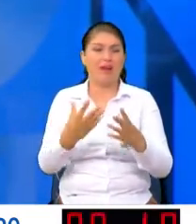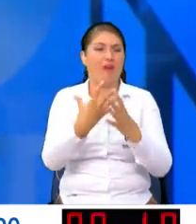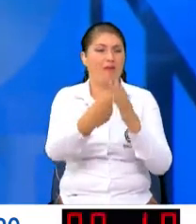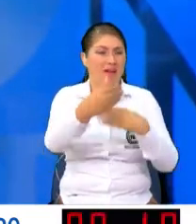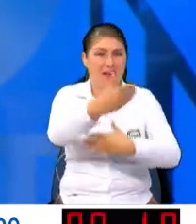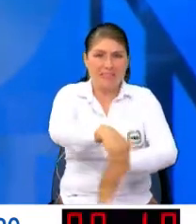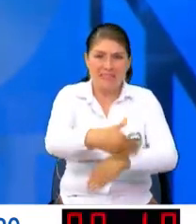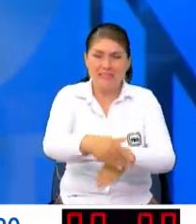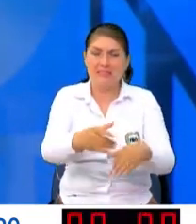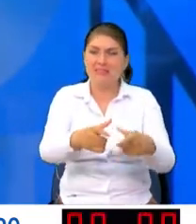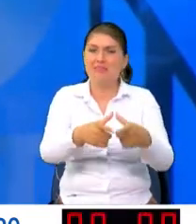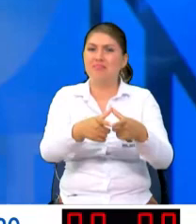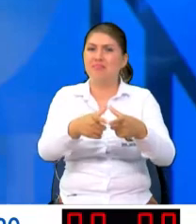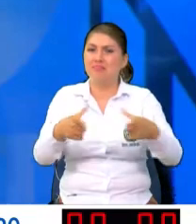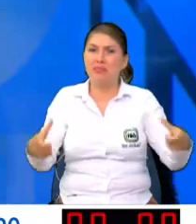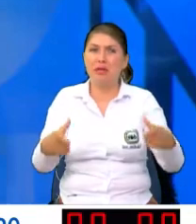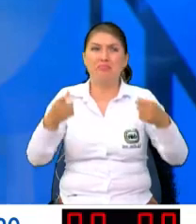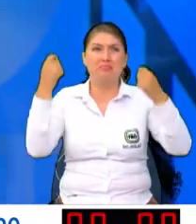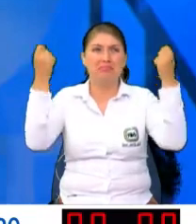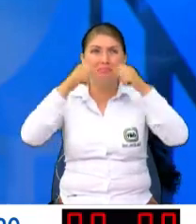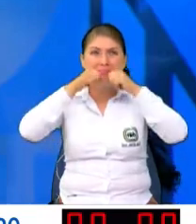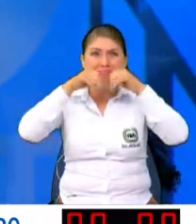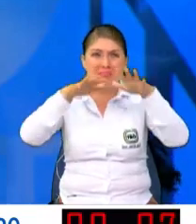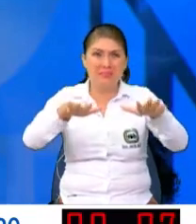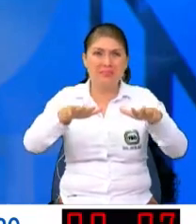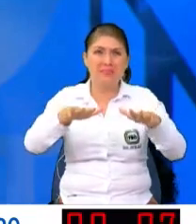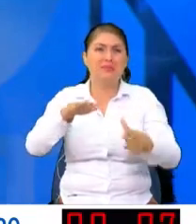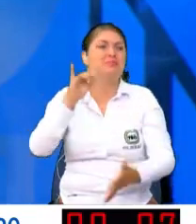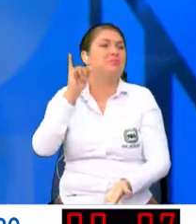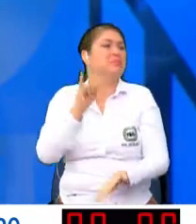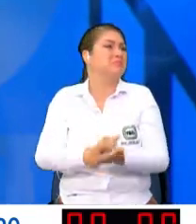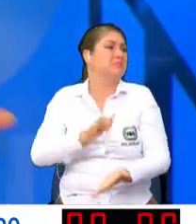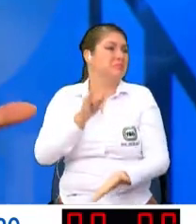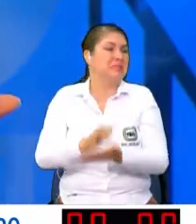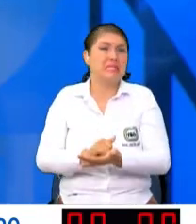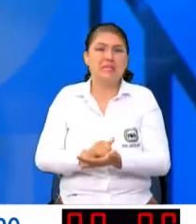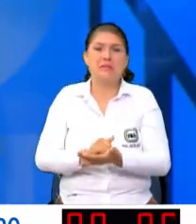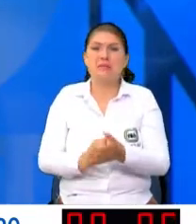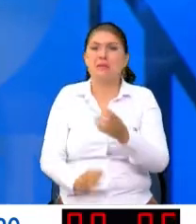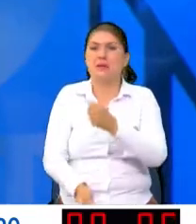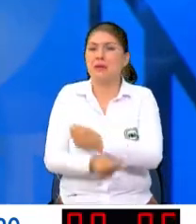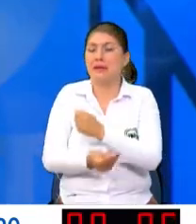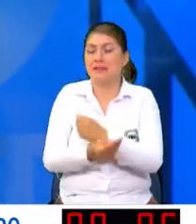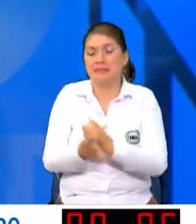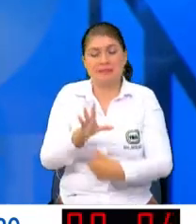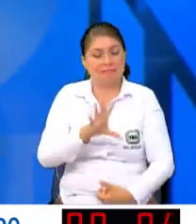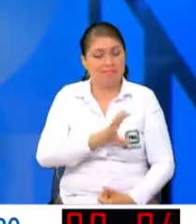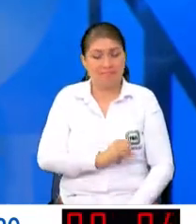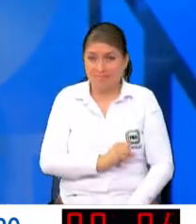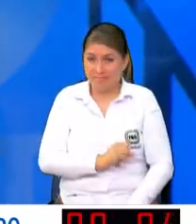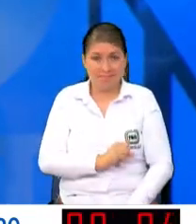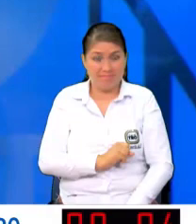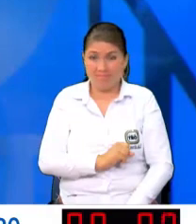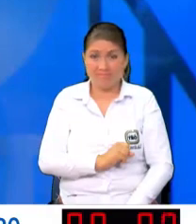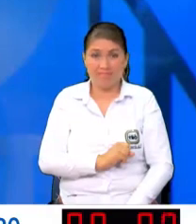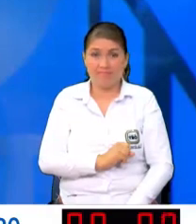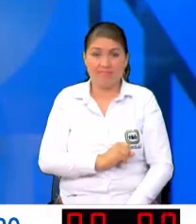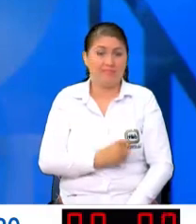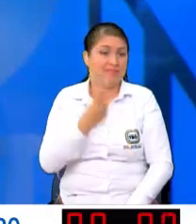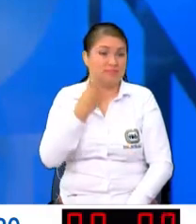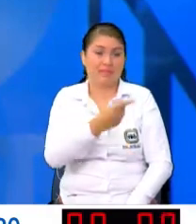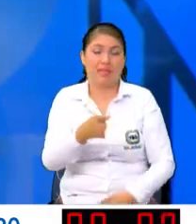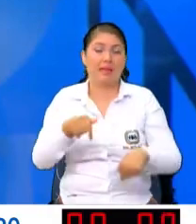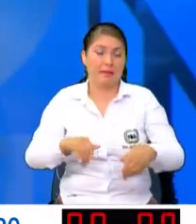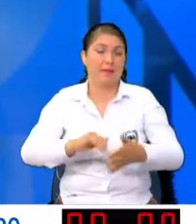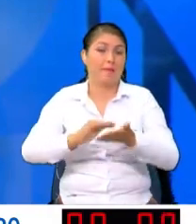es abundancia de publicidad y en los mismos modos de corrupción que desafortunadamente están cimentados